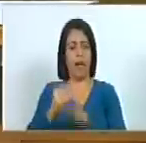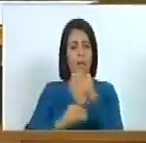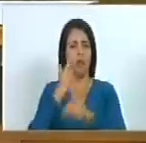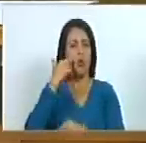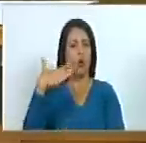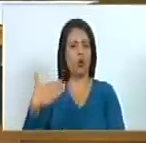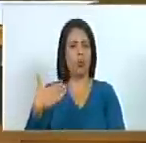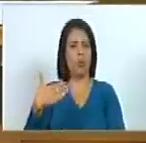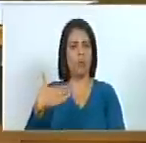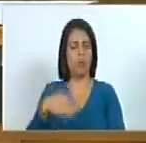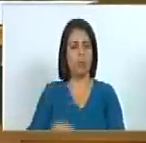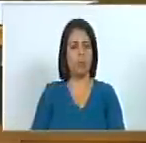señal de costumbre.